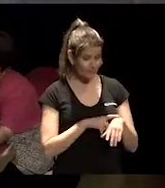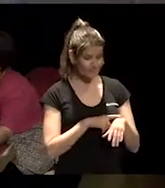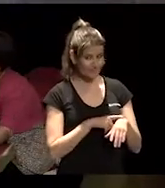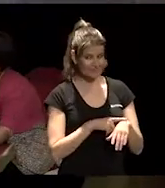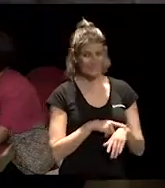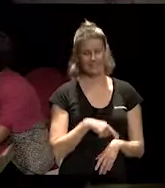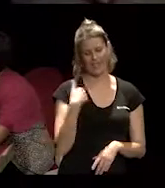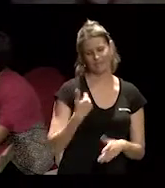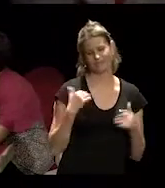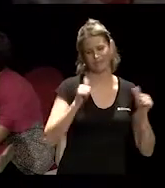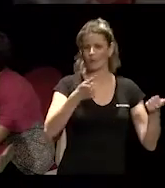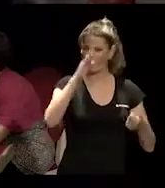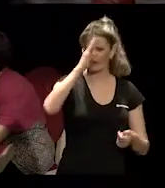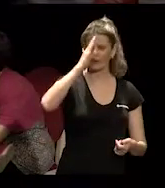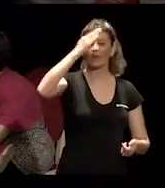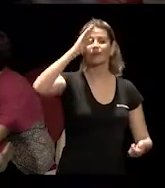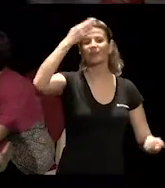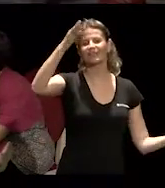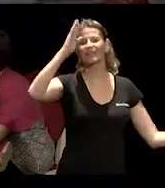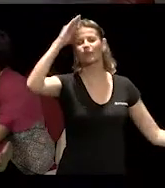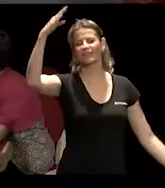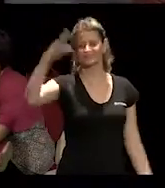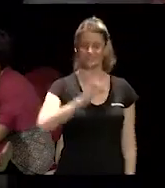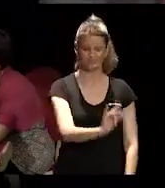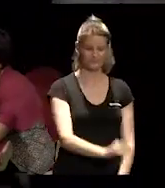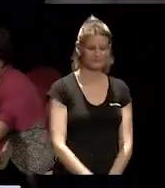Vale, ahí vamos. Hola. Hola. Hola, hola, hola, sí.